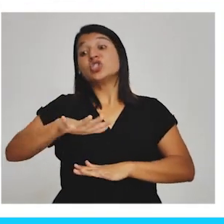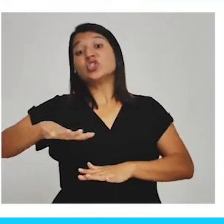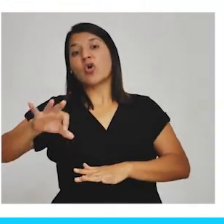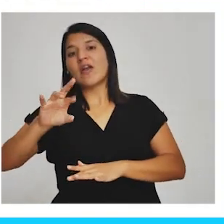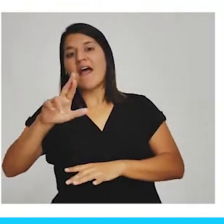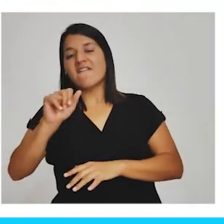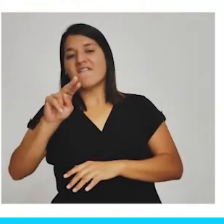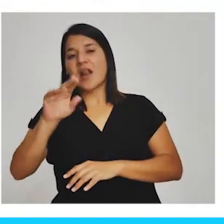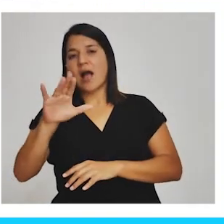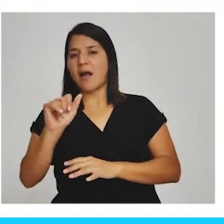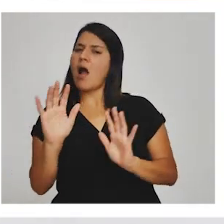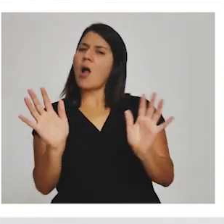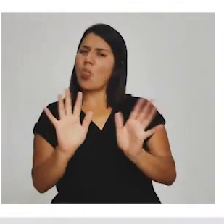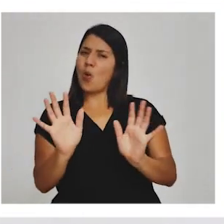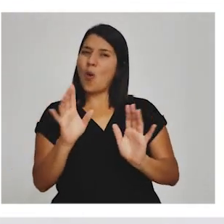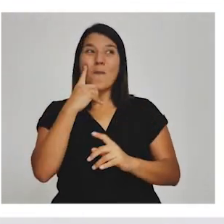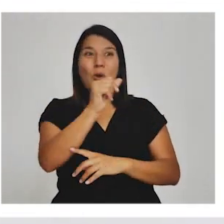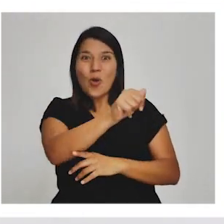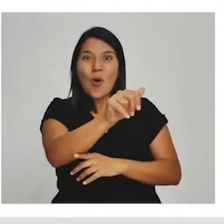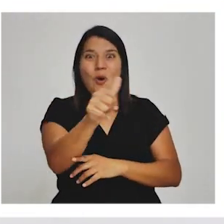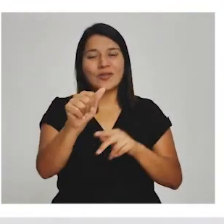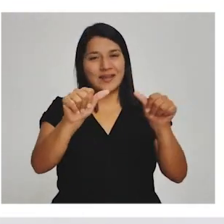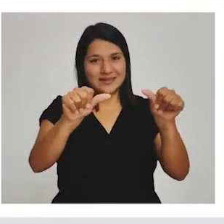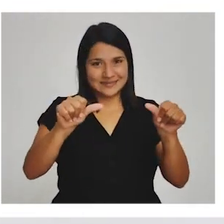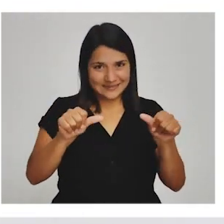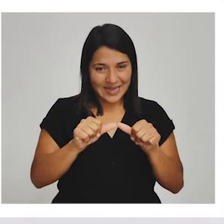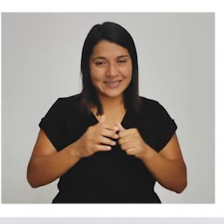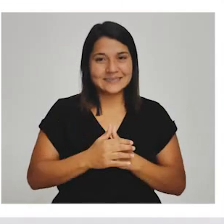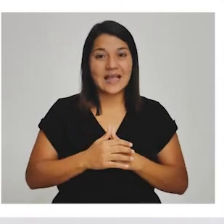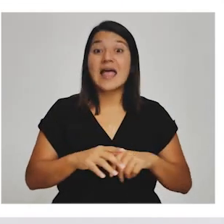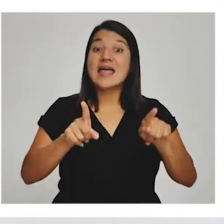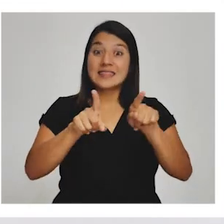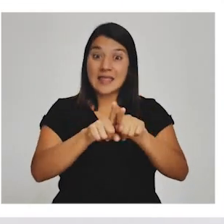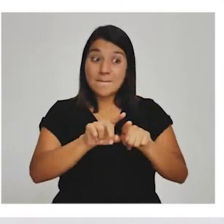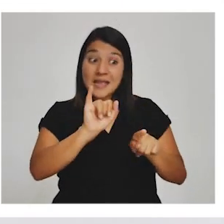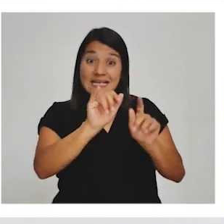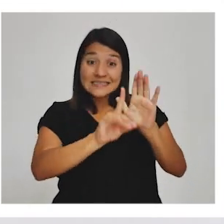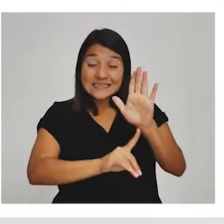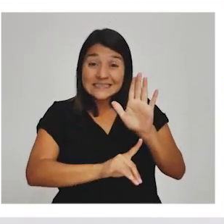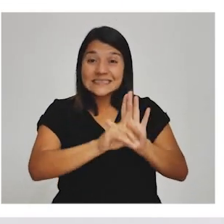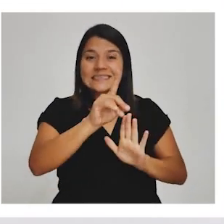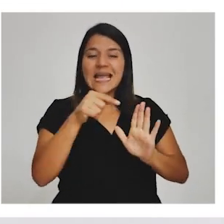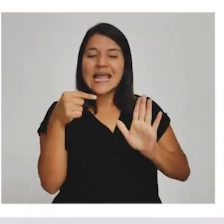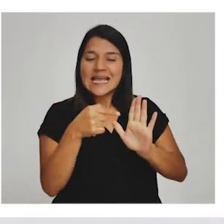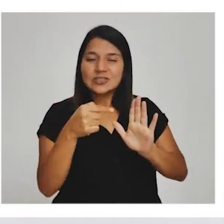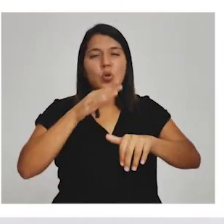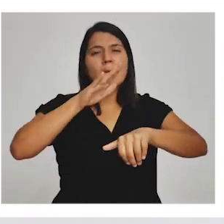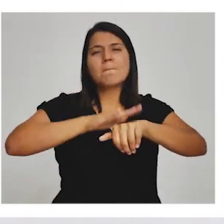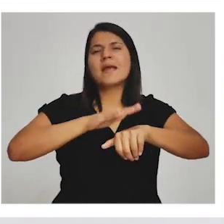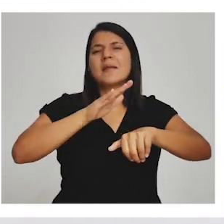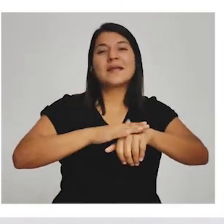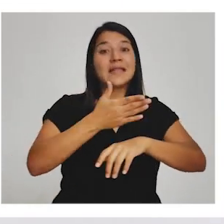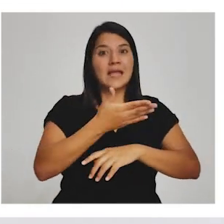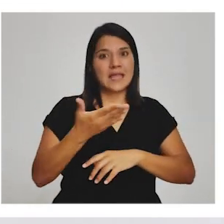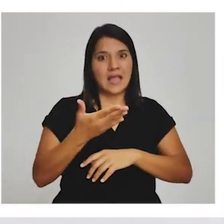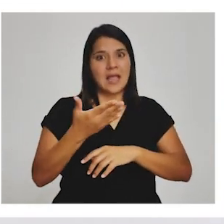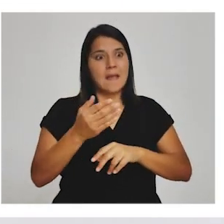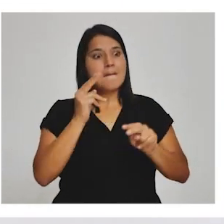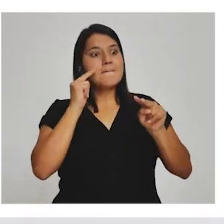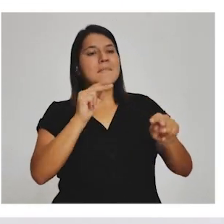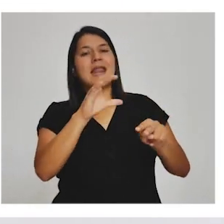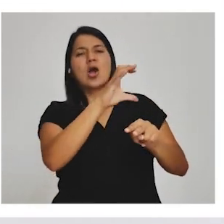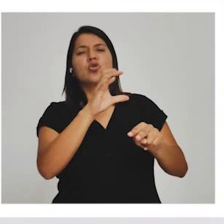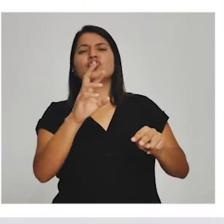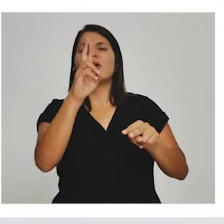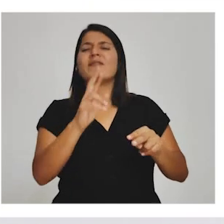que ese crecimiento nos ubica como el país de más alto crecimiento económico de